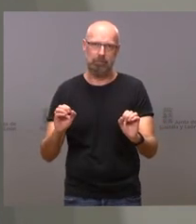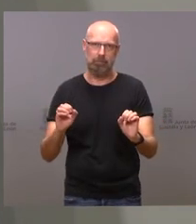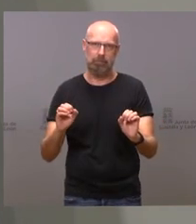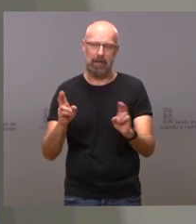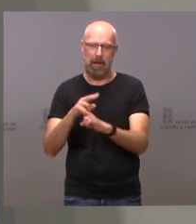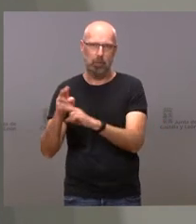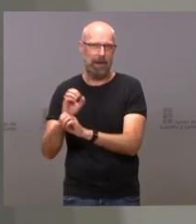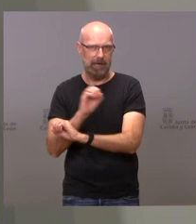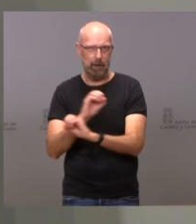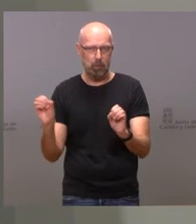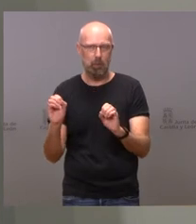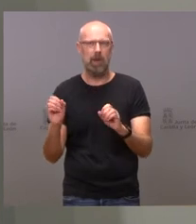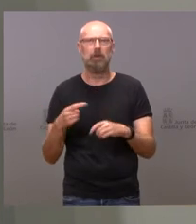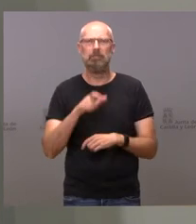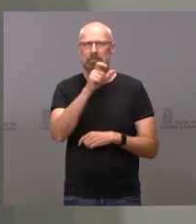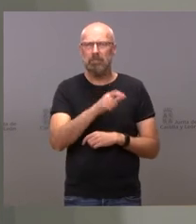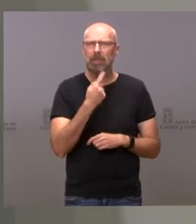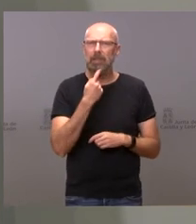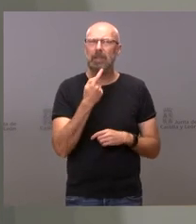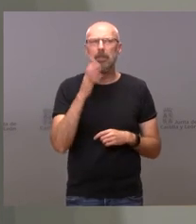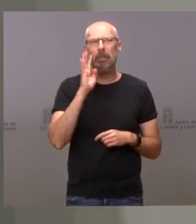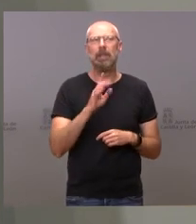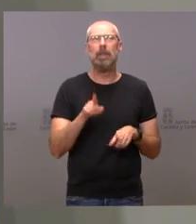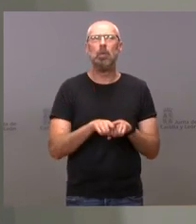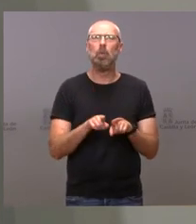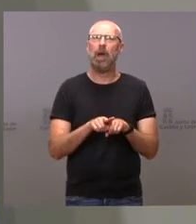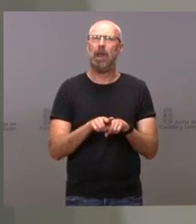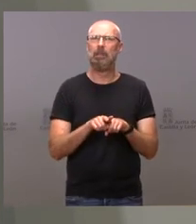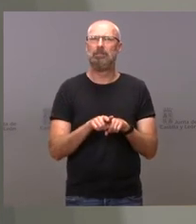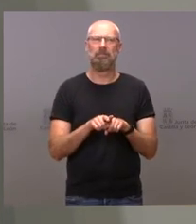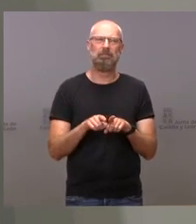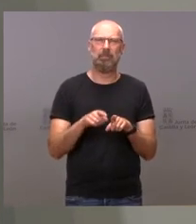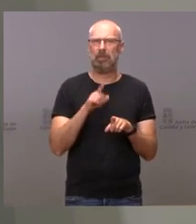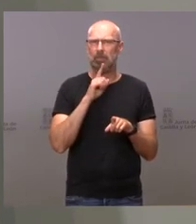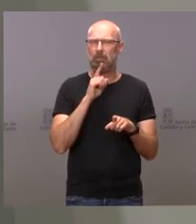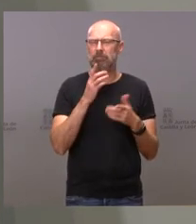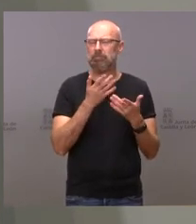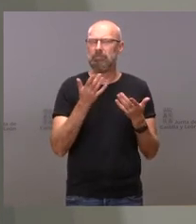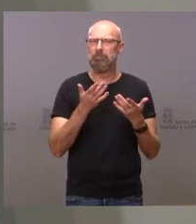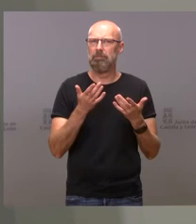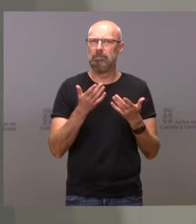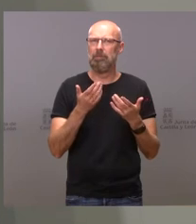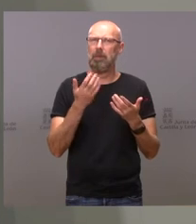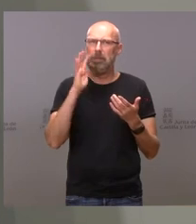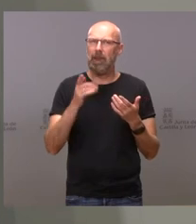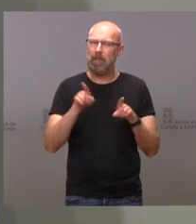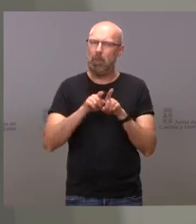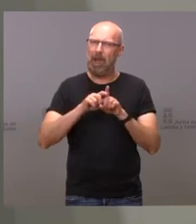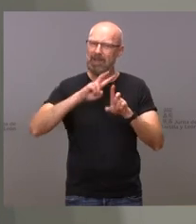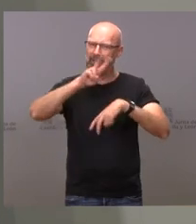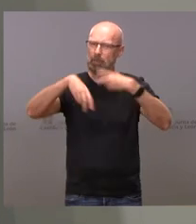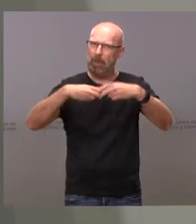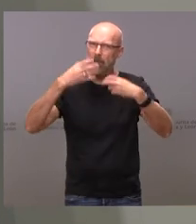suena, no sé, lo ha dicho casi como si sonase a una maldición, a reestructuración. No, lo que suena es